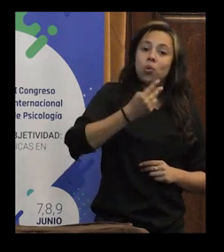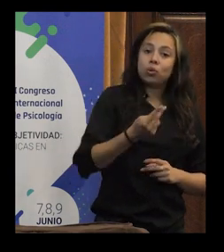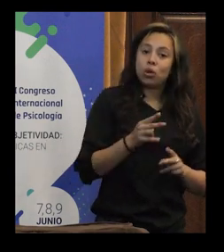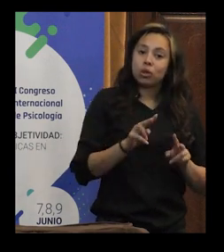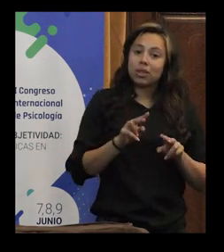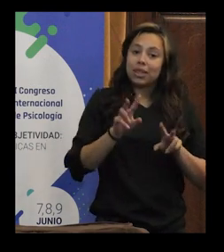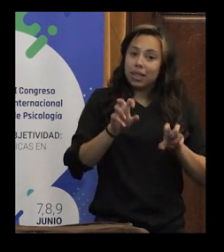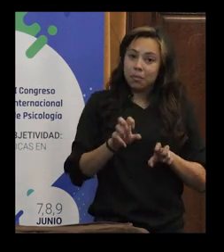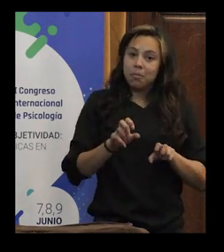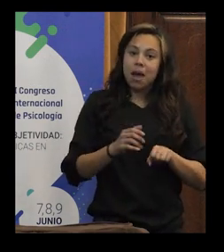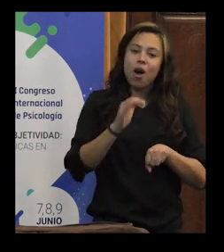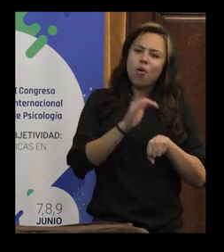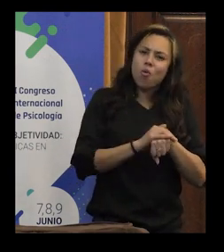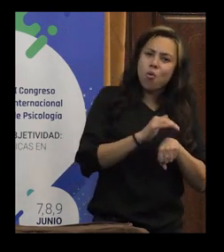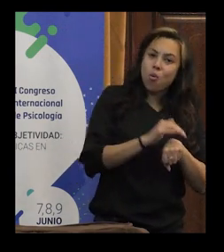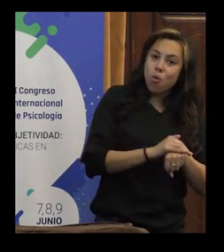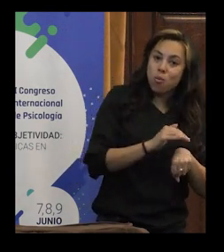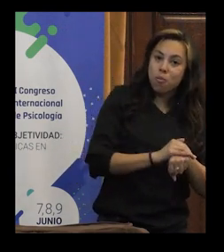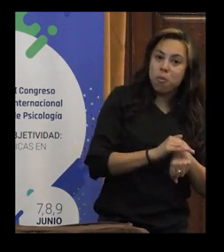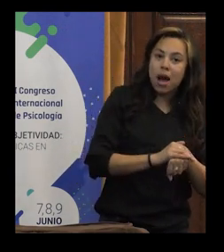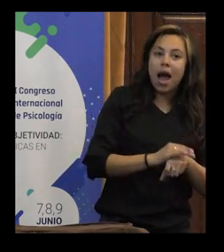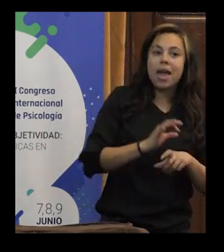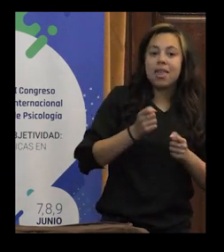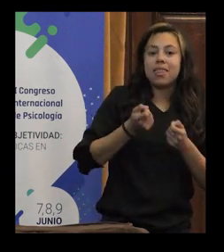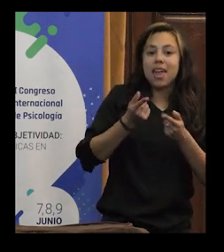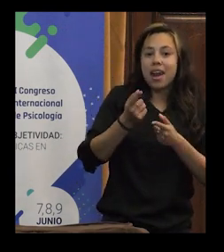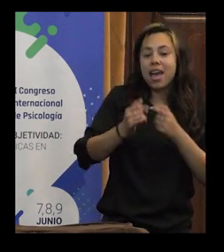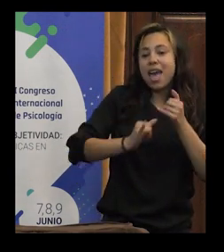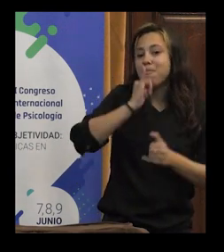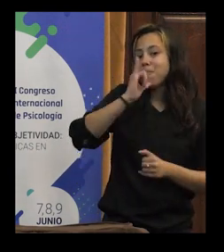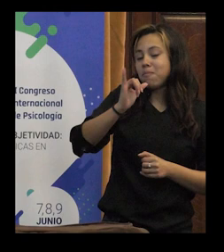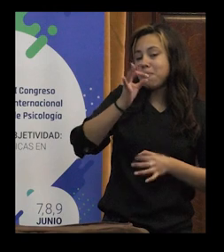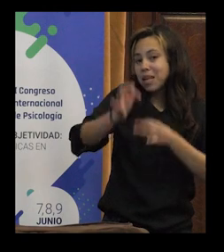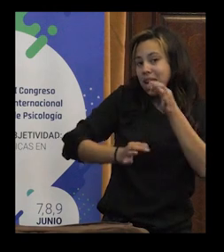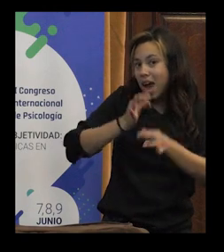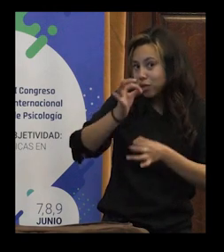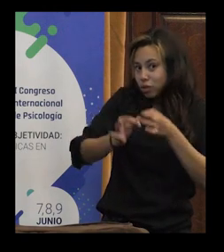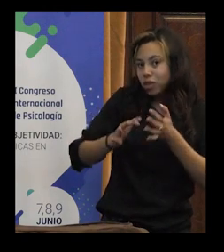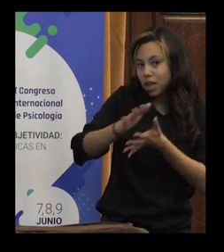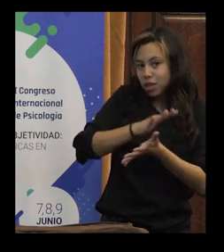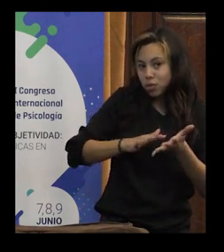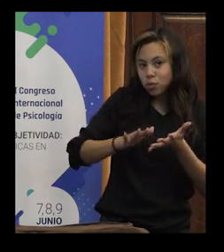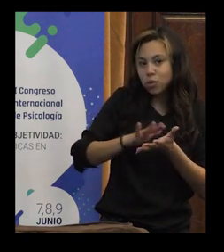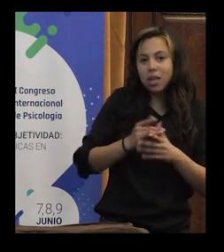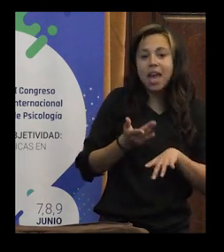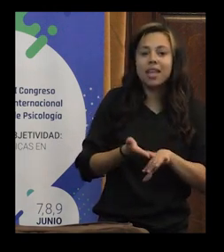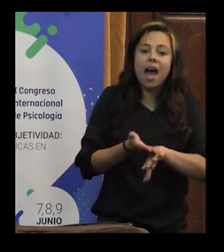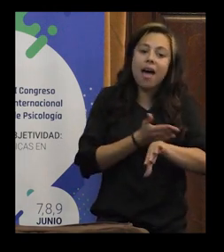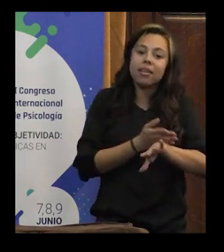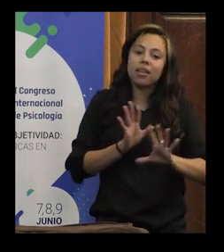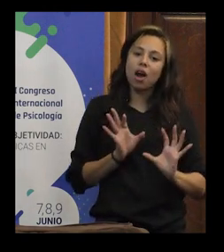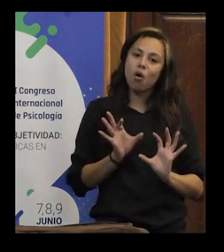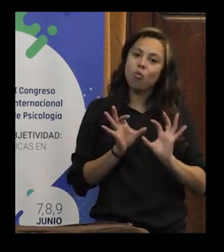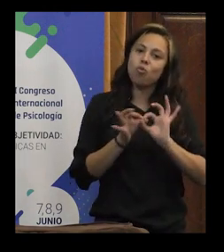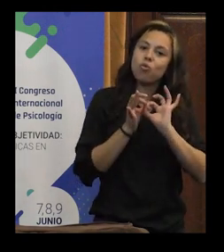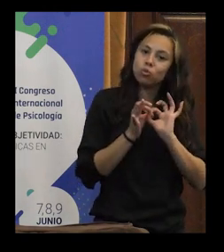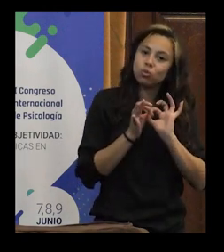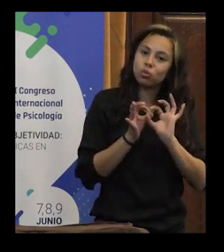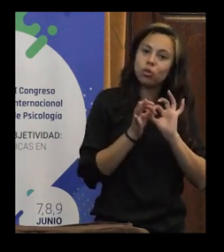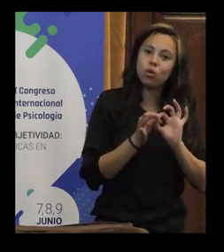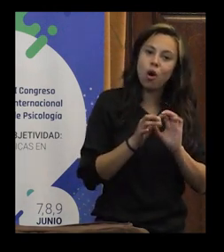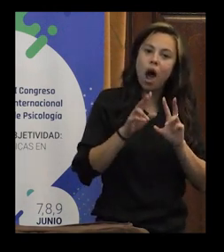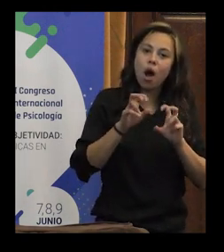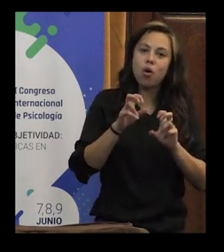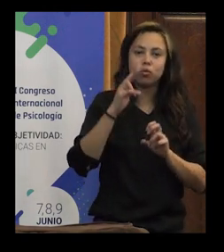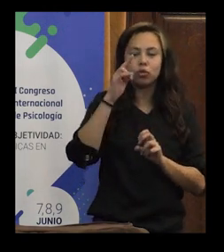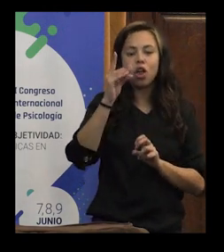y la rendición de cuentas están asociadas al don de conocimiento, en inglés, the gift